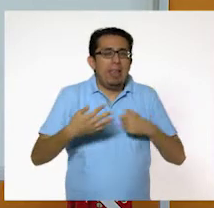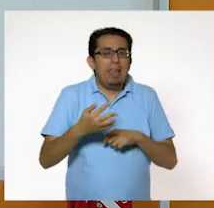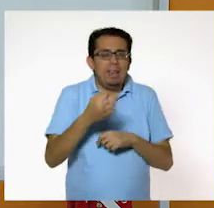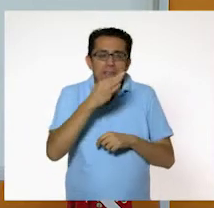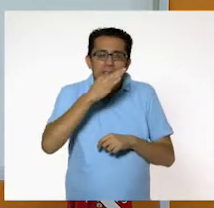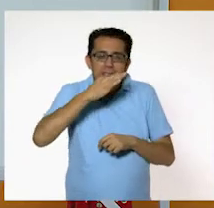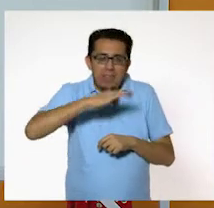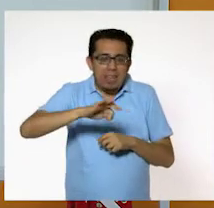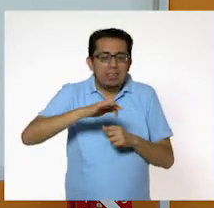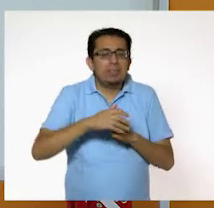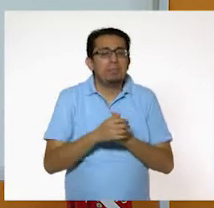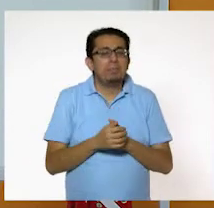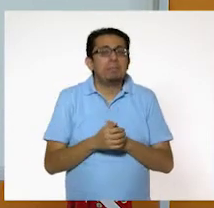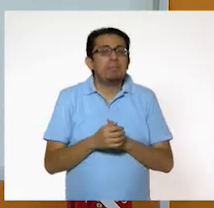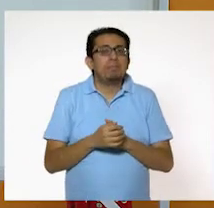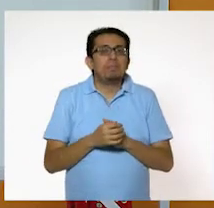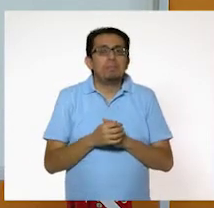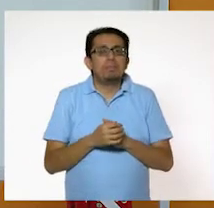Exacto.